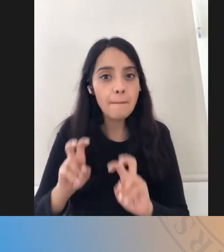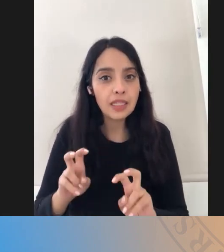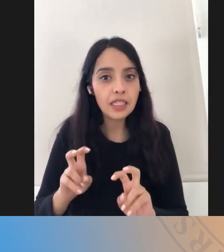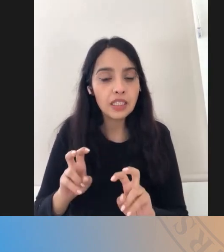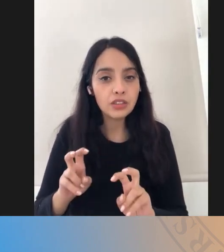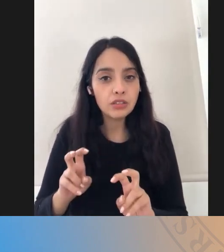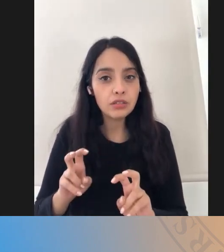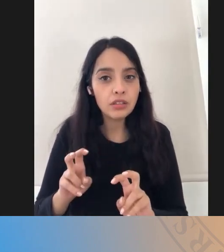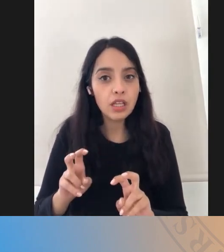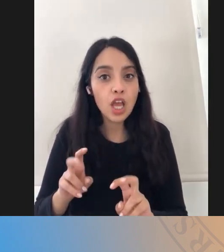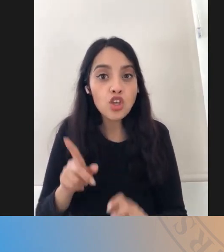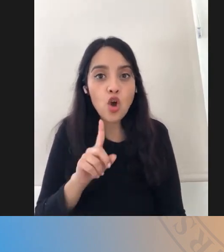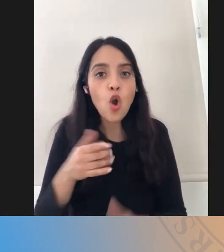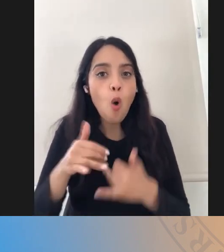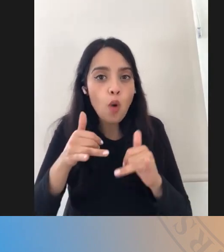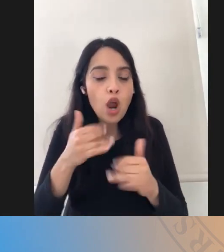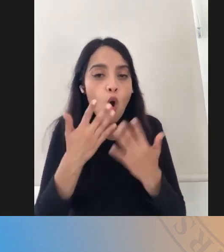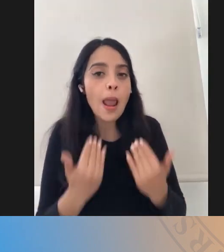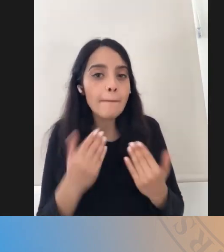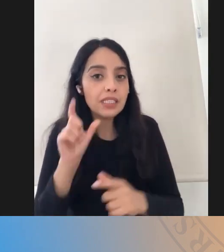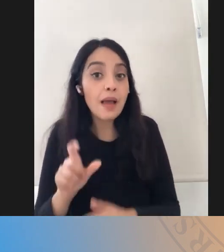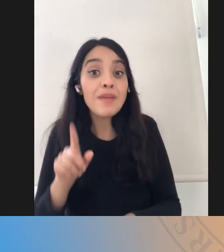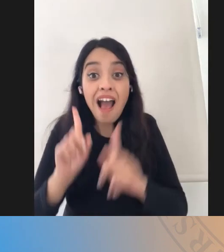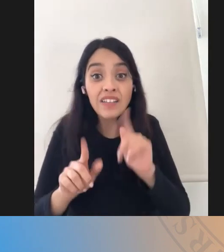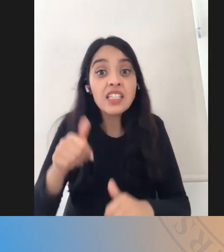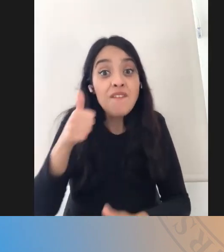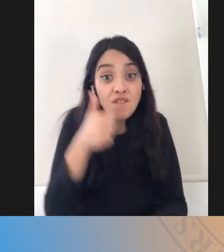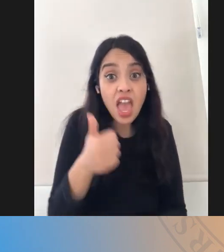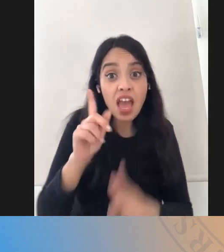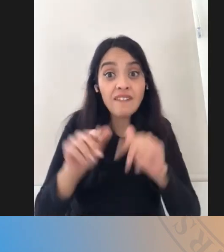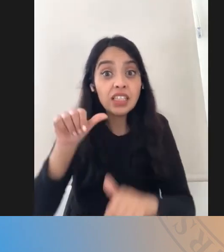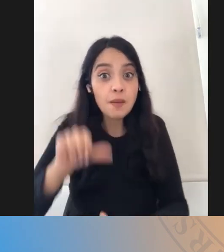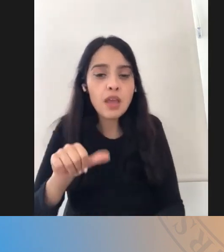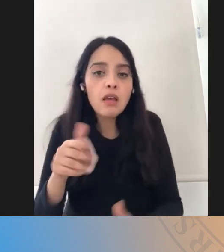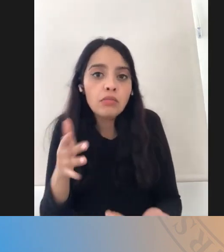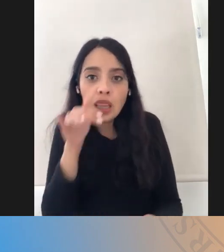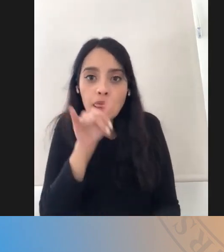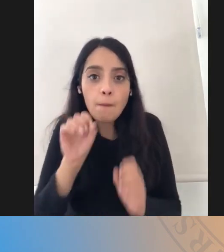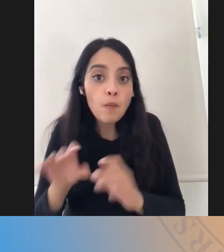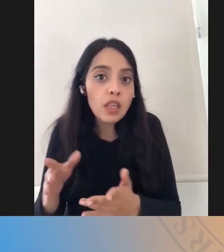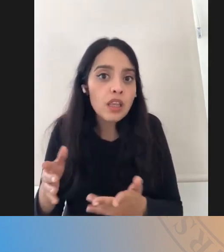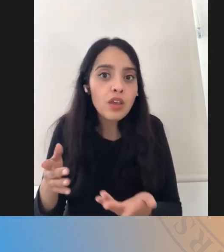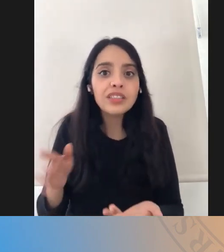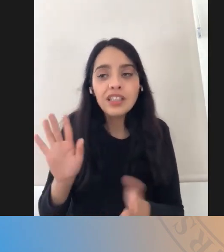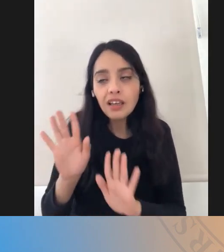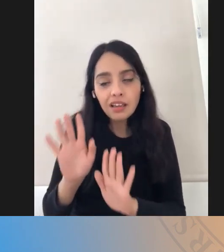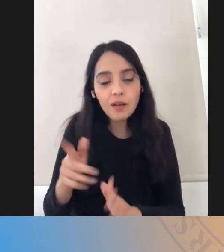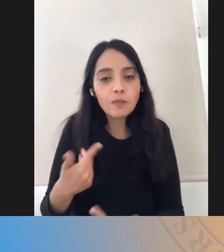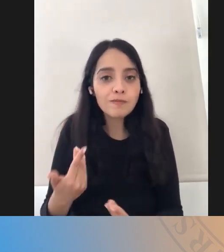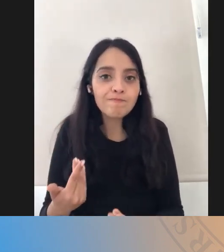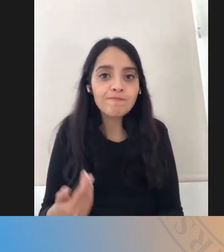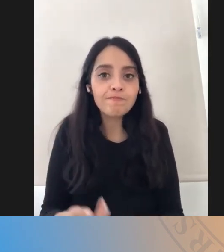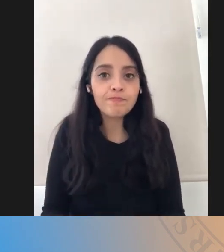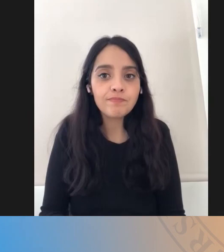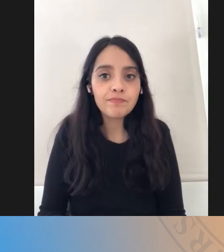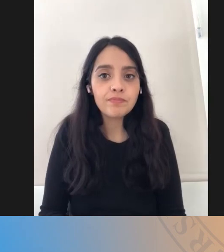Puede funcionar y maravilloso, pero podemos hacer que la gente pierda el tiempo tratando en el fondo de aprender y qué sé yo, y que no funcione,